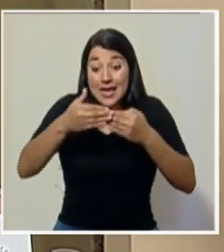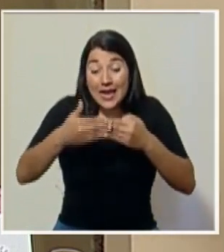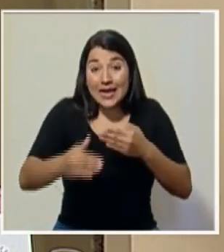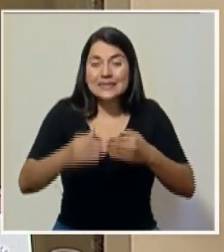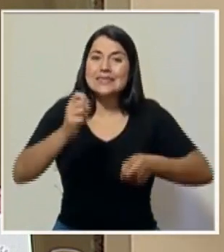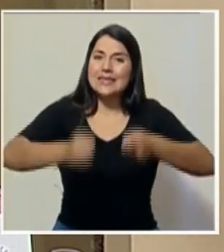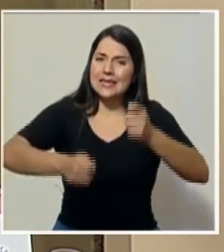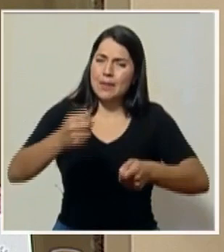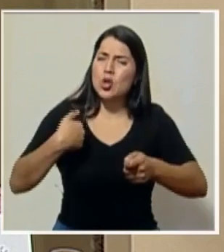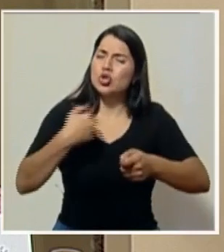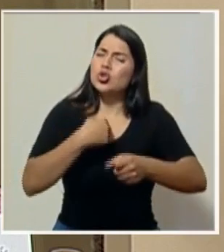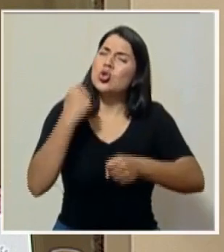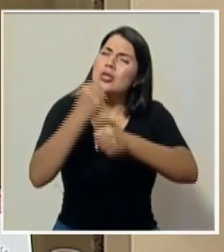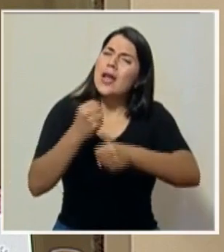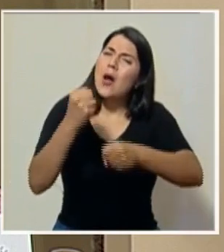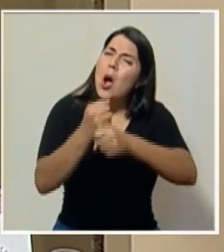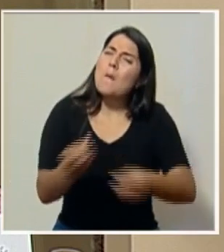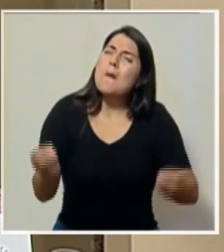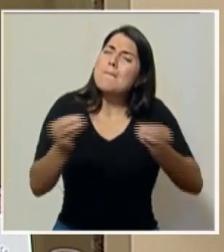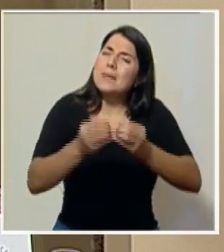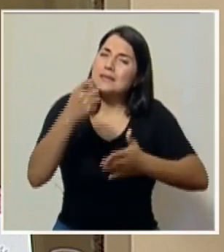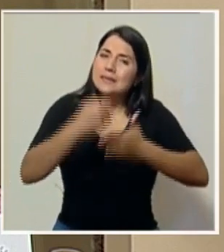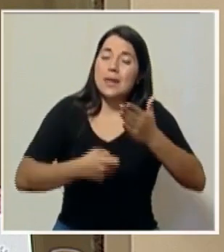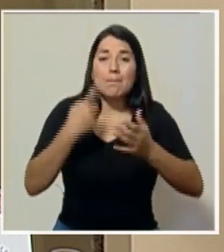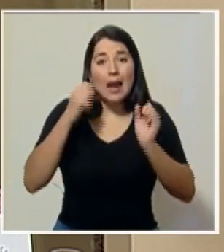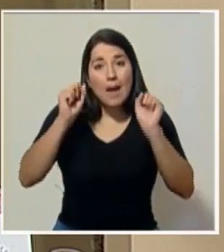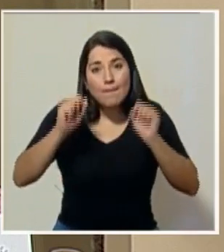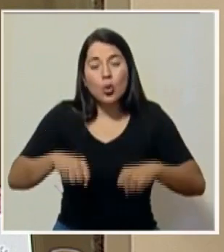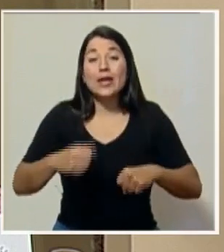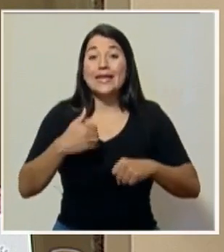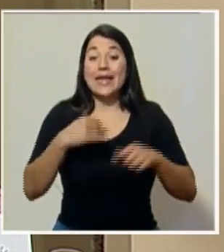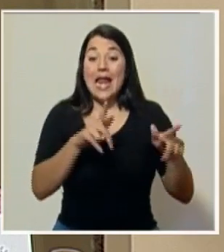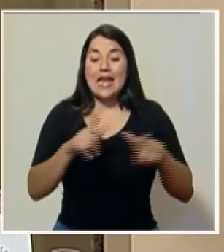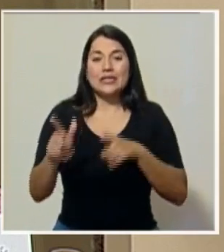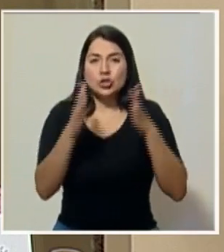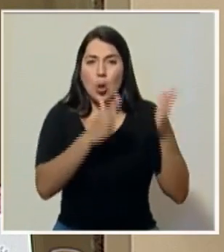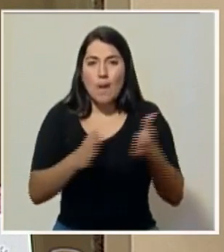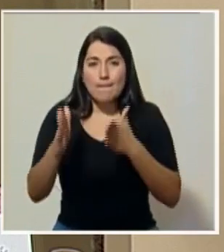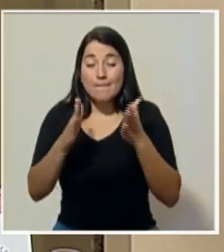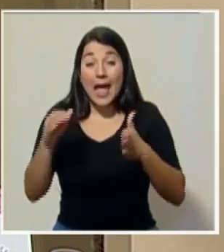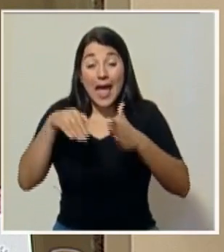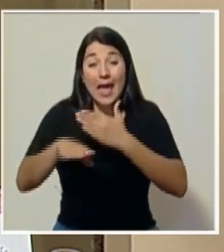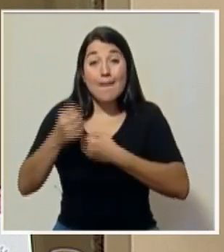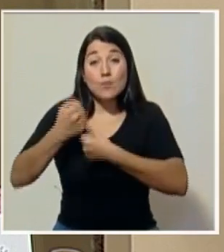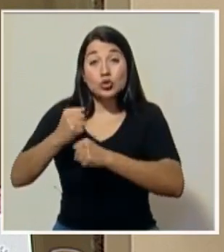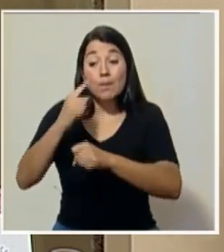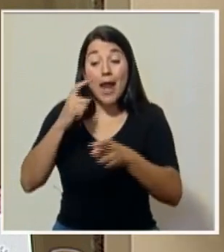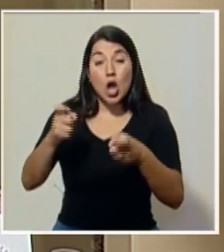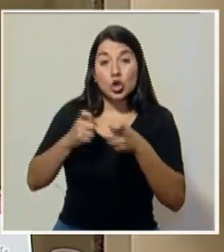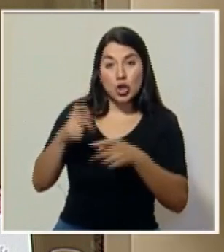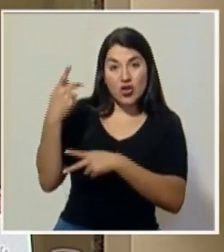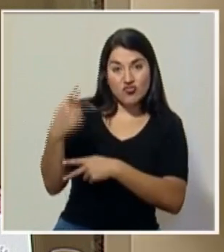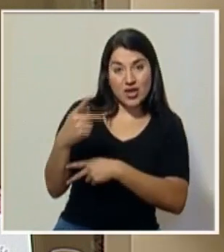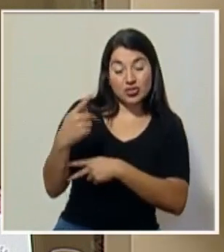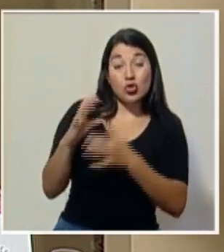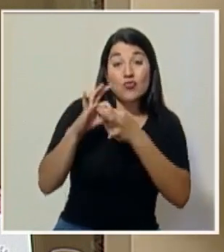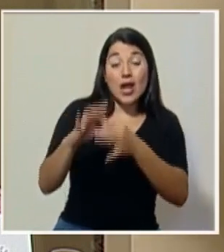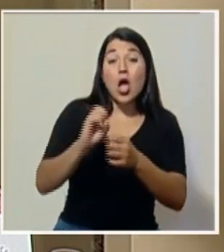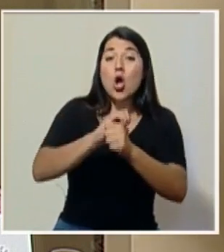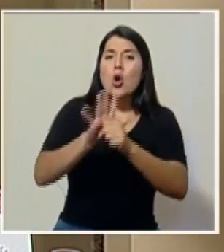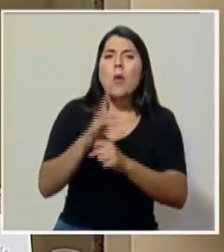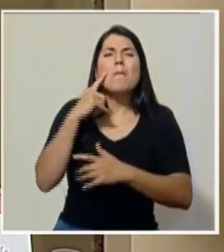septiembre vamos a trabajar más fuertemente para tener disponibles esos planes municipales de gestión de riesgo por COVID para